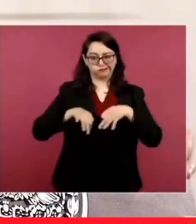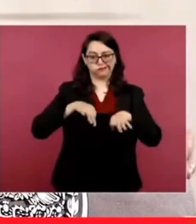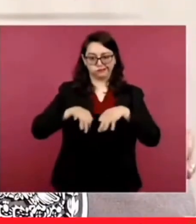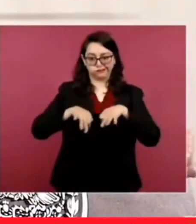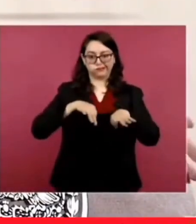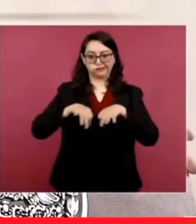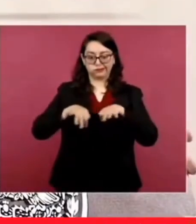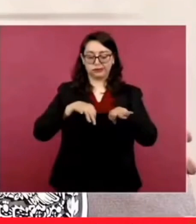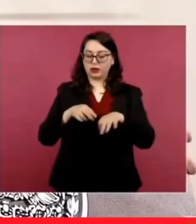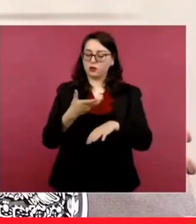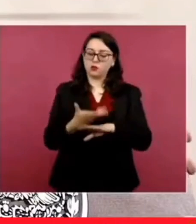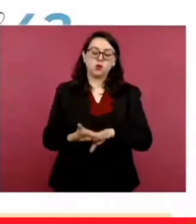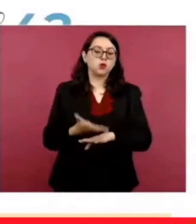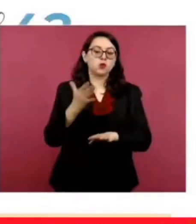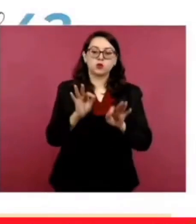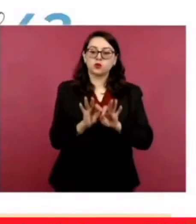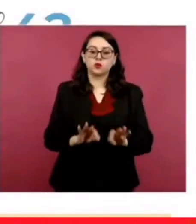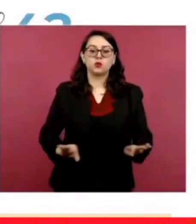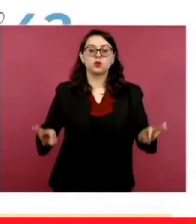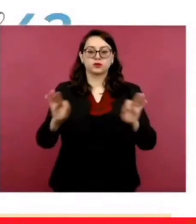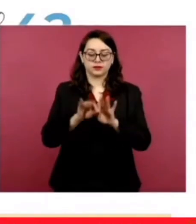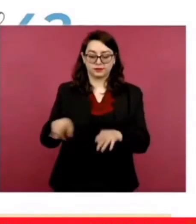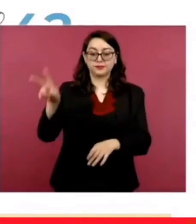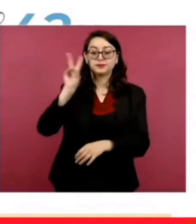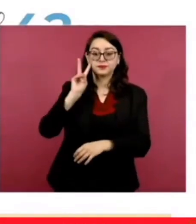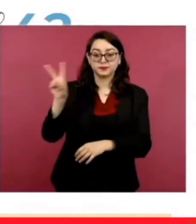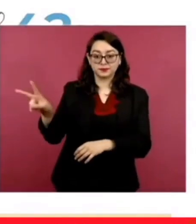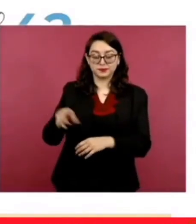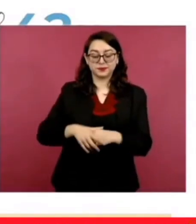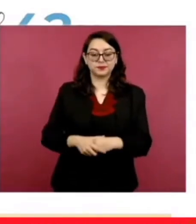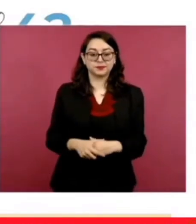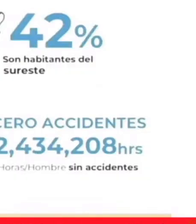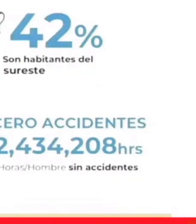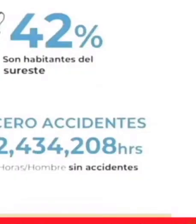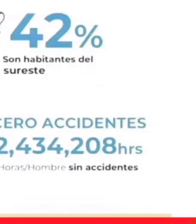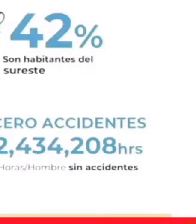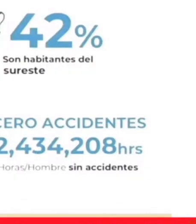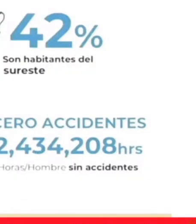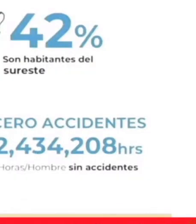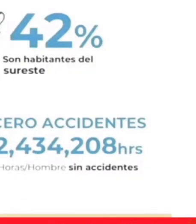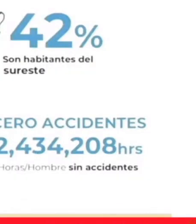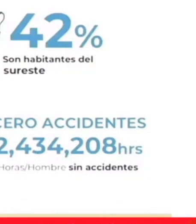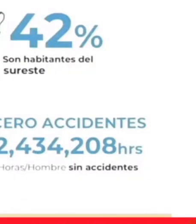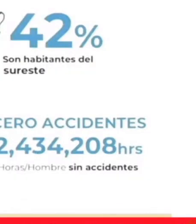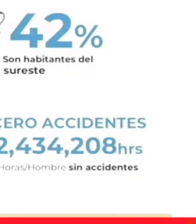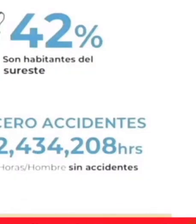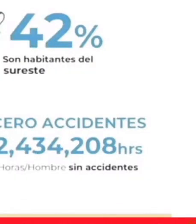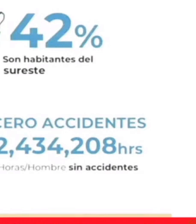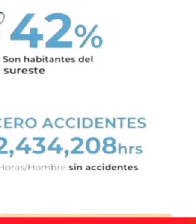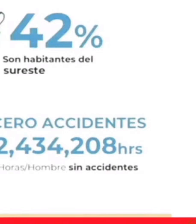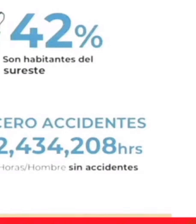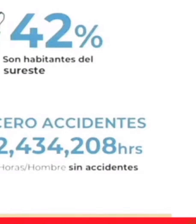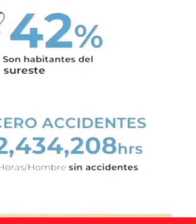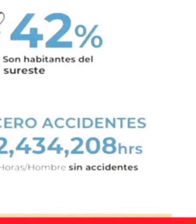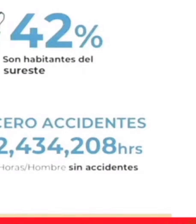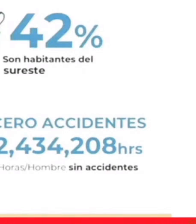del tramo 5. Tenemos, como se verifica hoy, más de